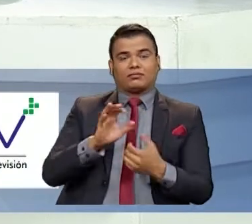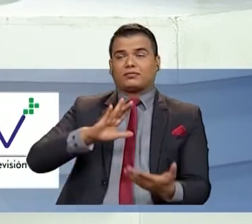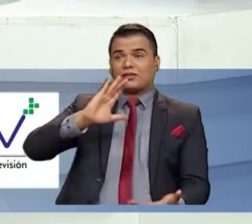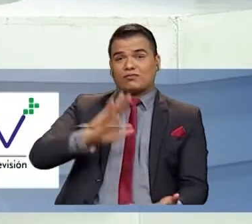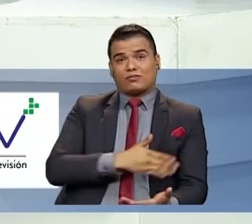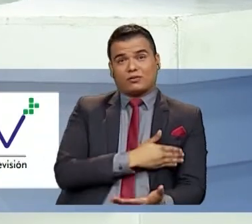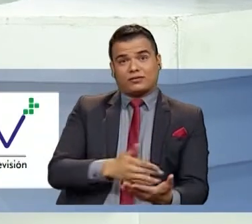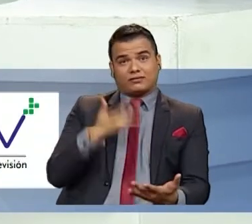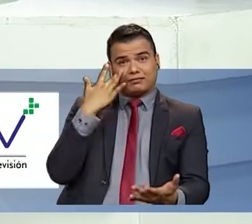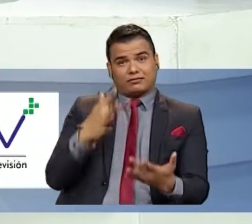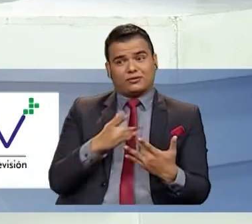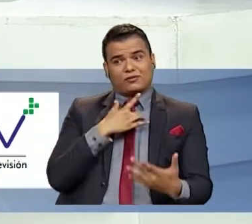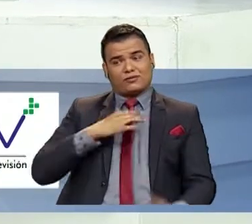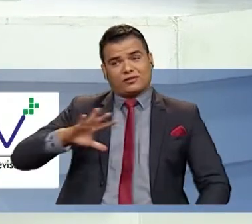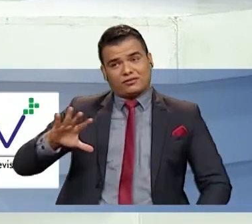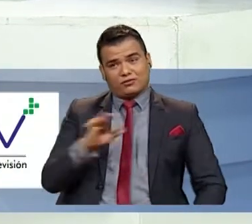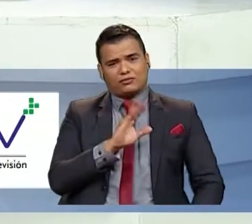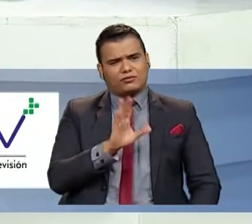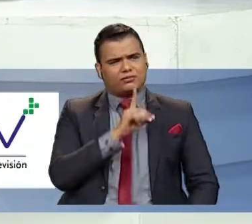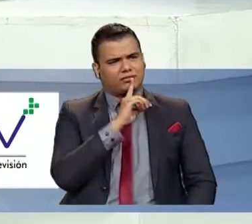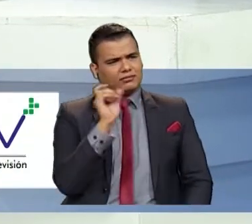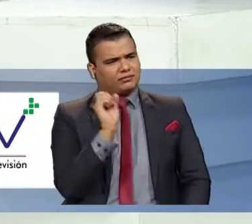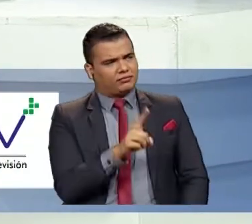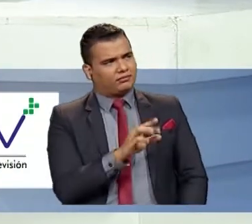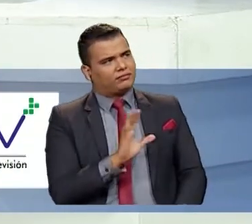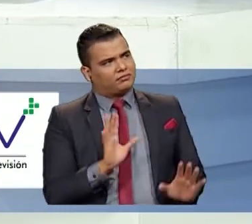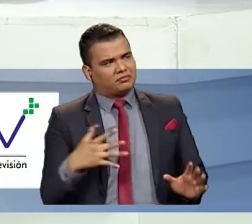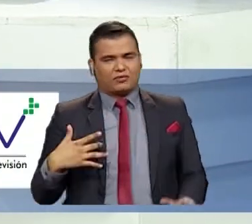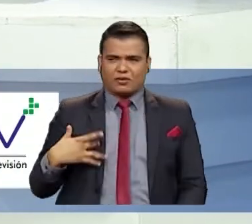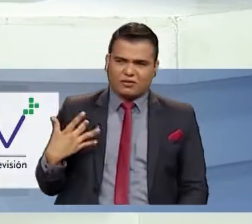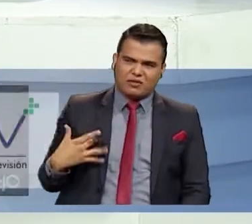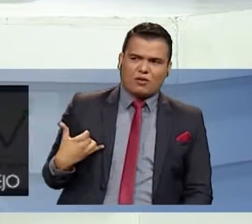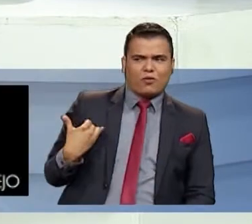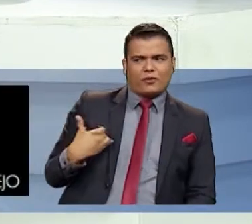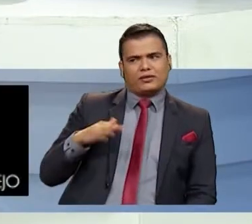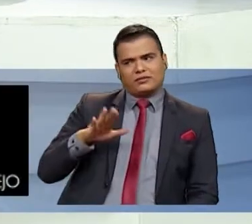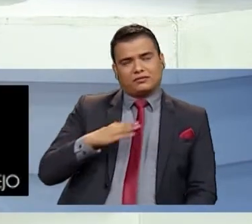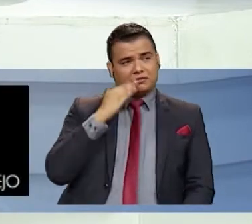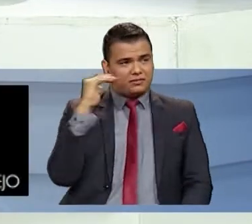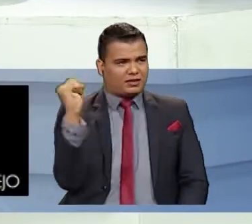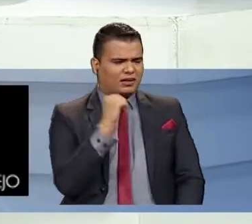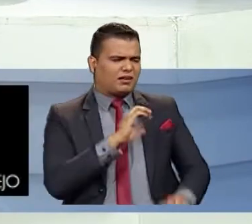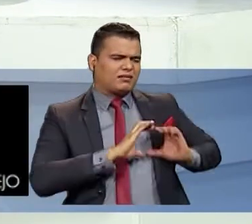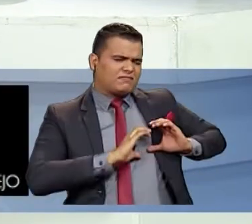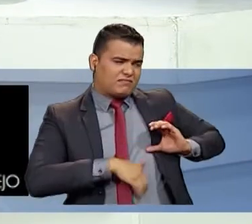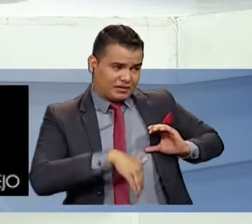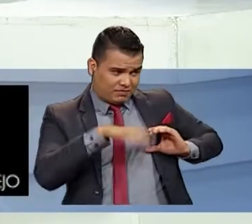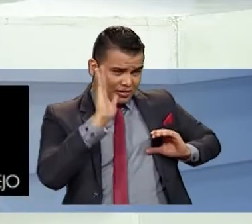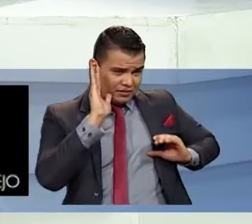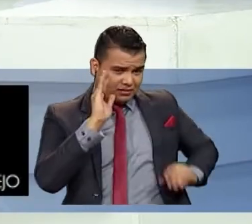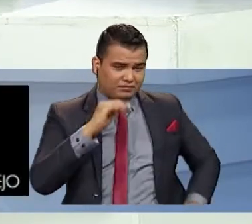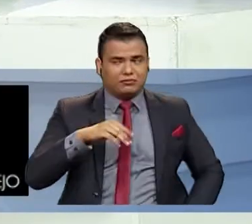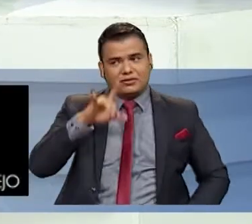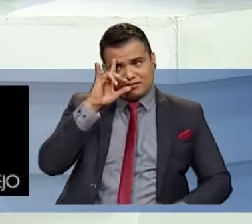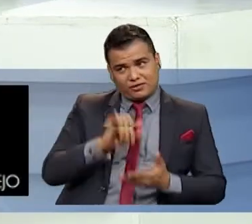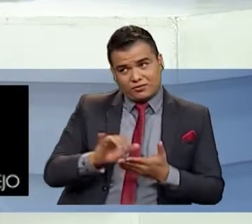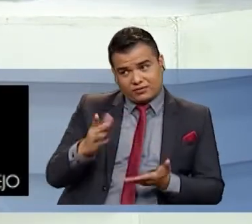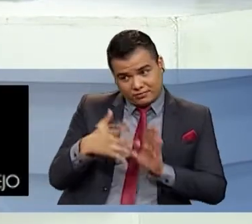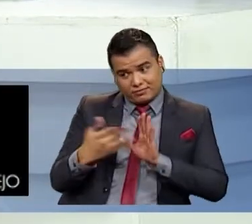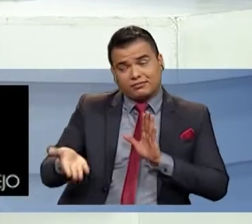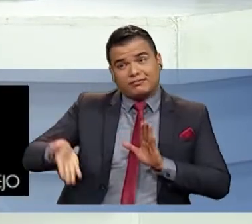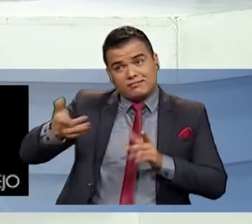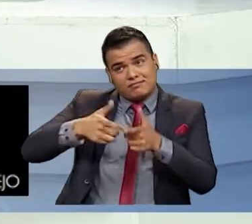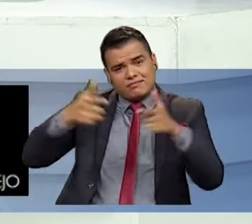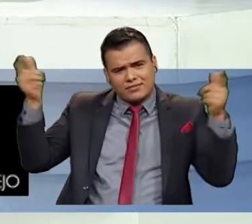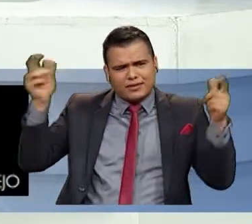música para todos los gustos, Jaime. Sí, pero yo le pregunto música algo, para Rubén. Los jóvenes, ¿será que para las mujeres se despechan más que los hombres? Yo creo que sí. ¿Vio las imágenes? Sí, sí,